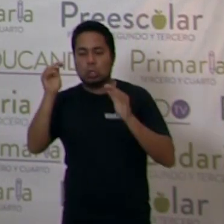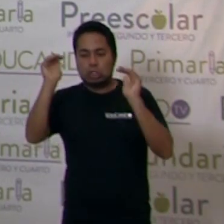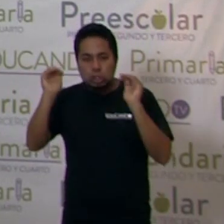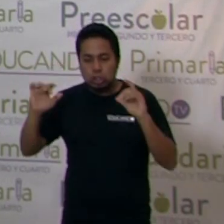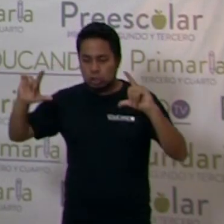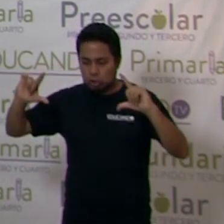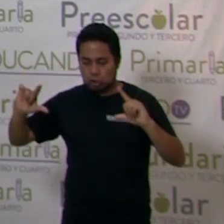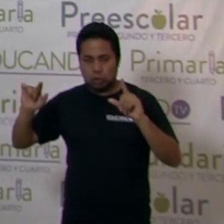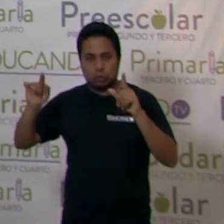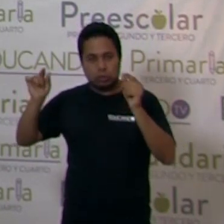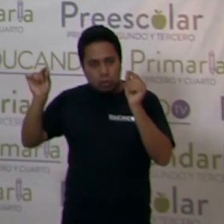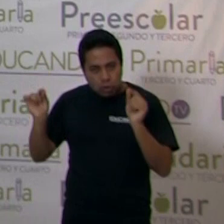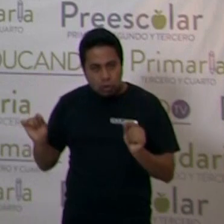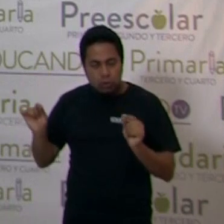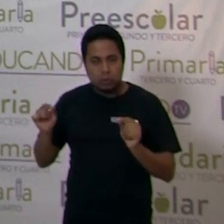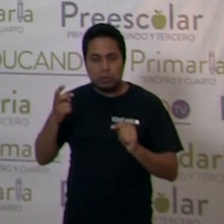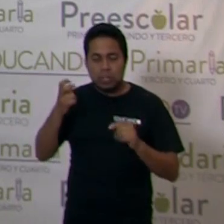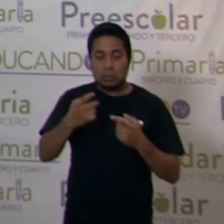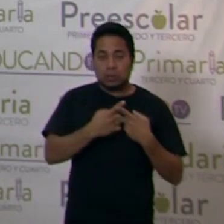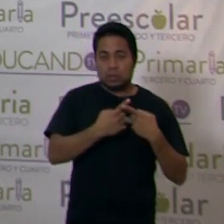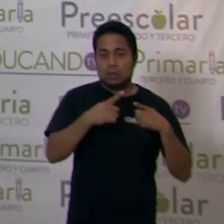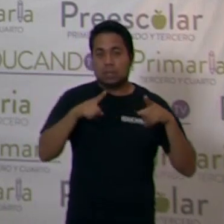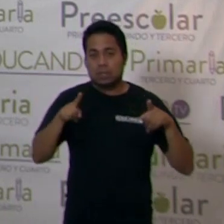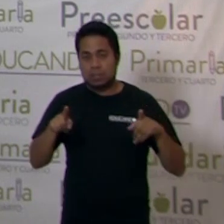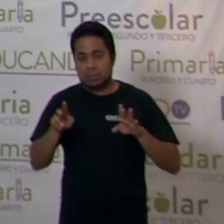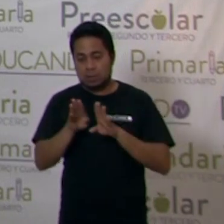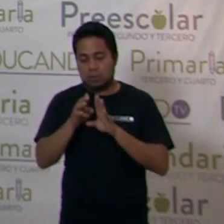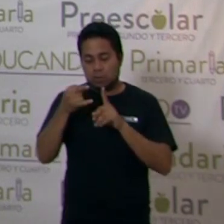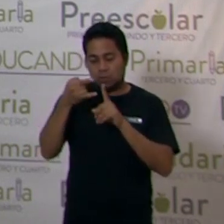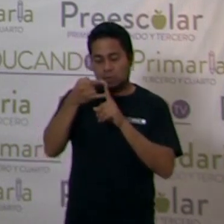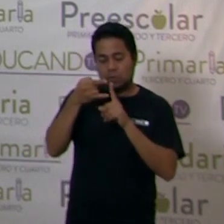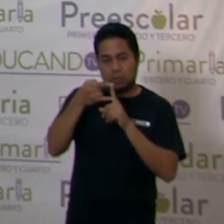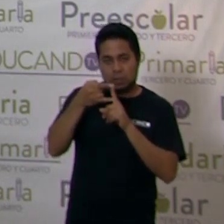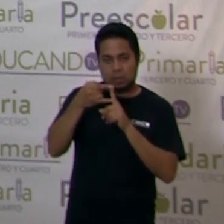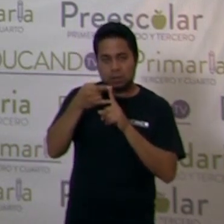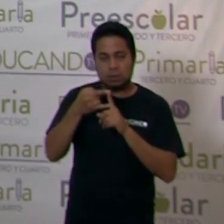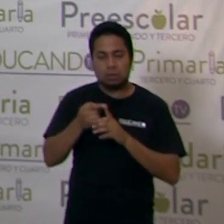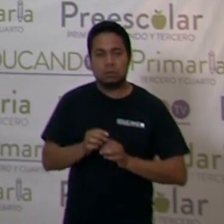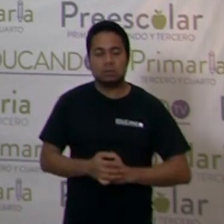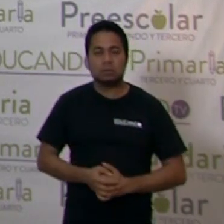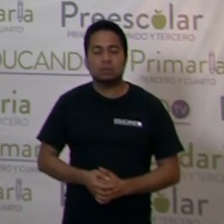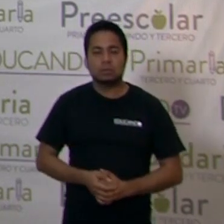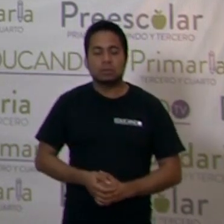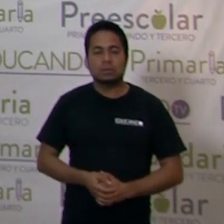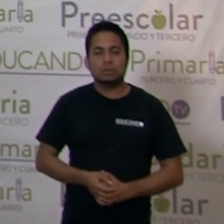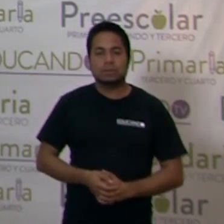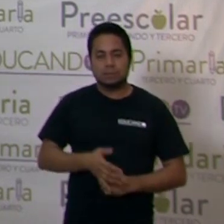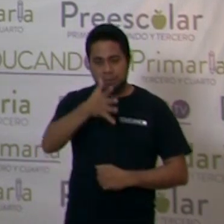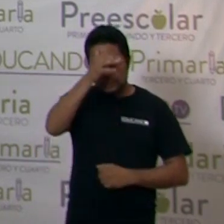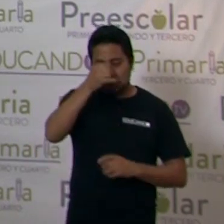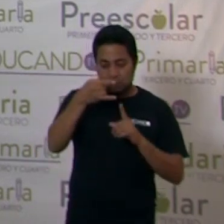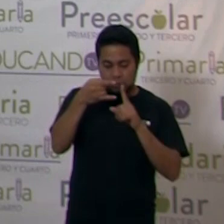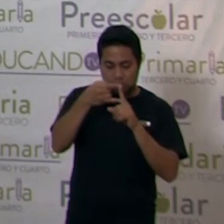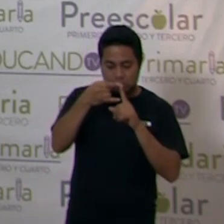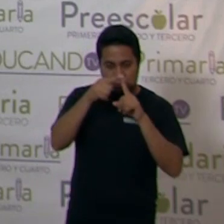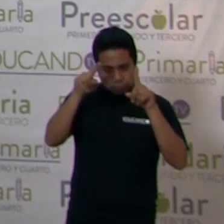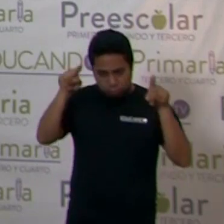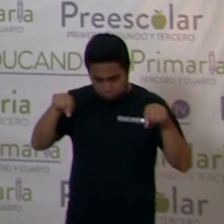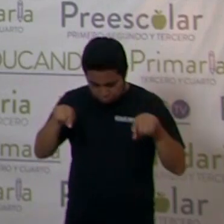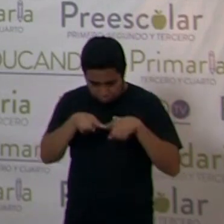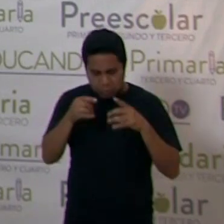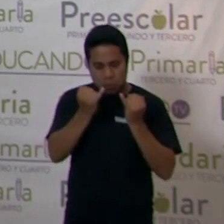cortos Esa es la diferencia que hace con el con el cuadrado el cuadrado todos sus lados son